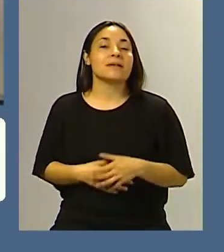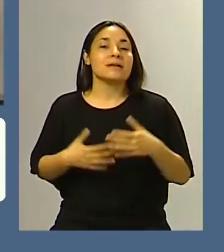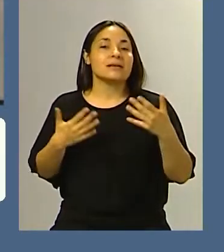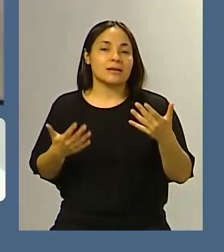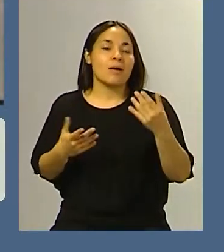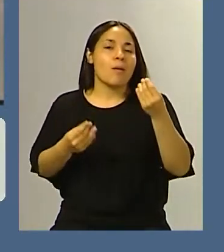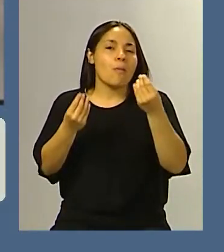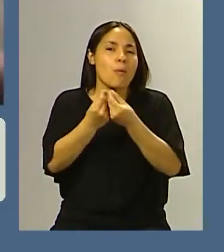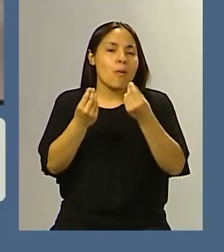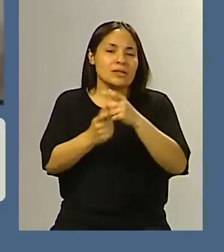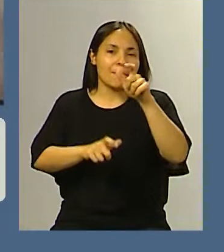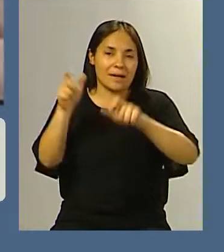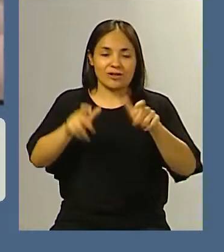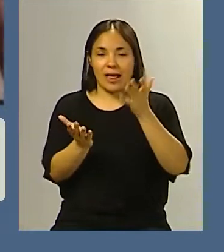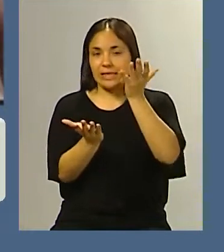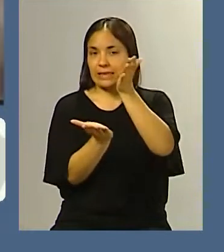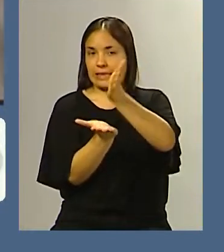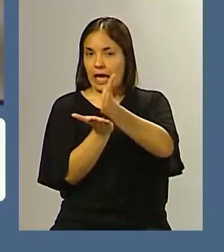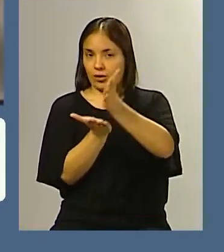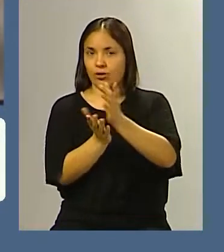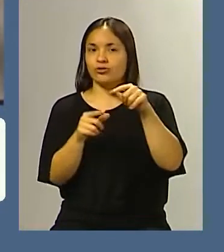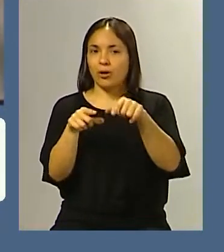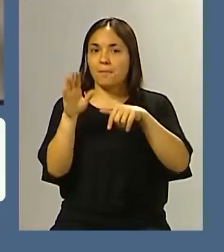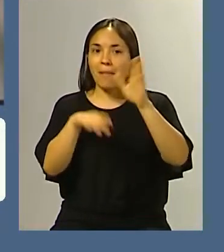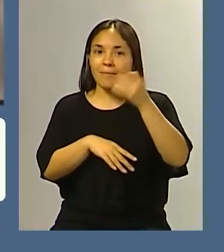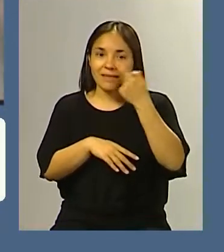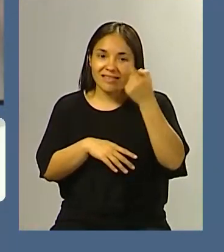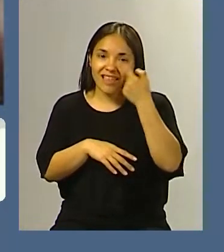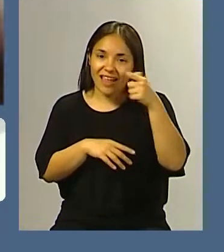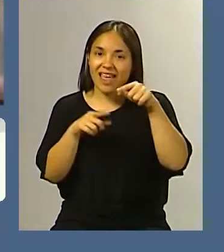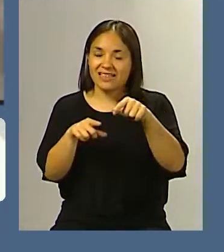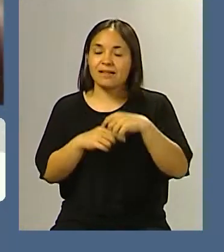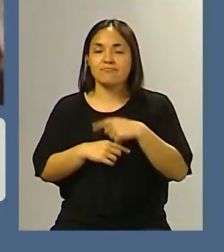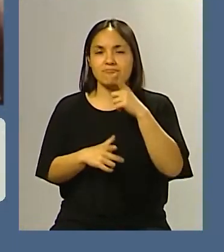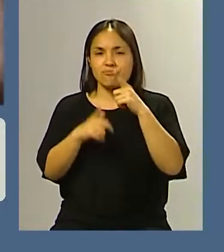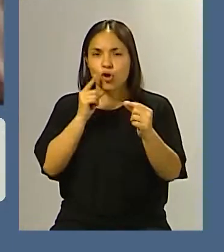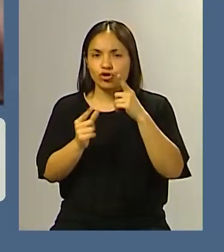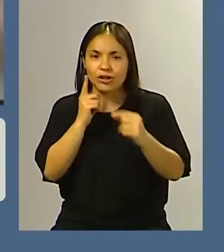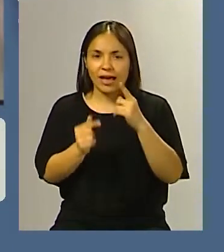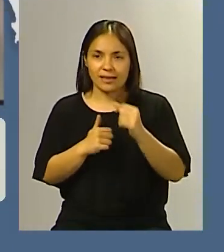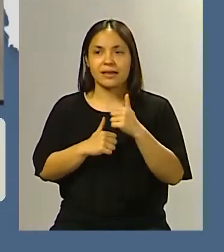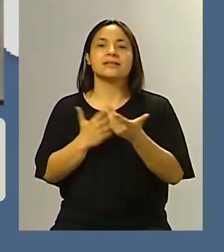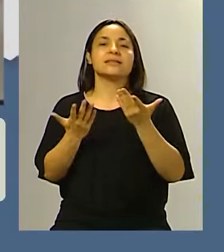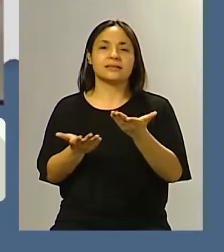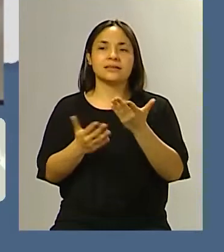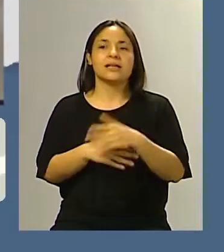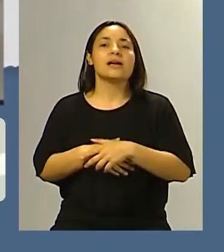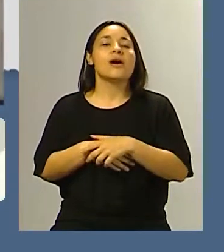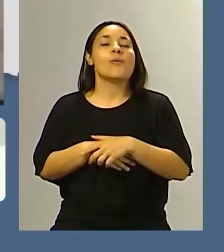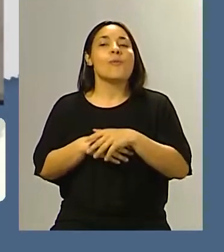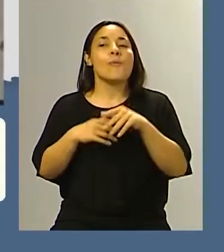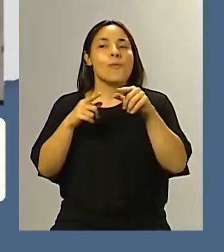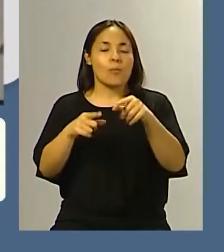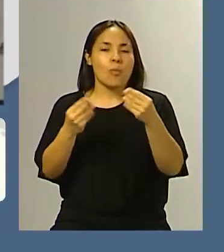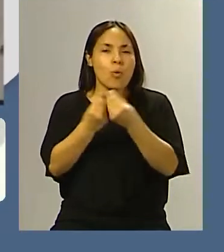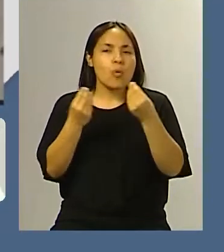Mucha gente, los del centro, que son los que me interesan a mí conversar siempre, tenían una gran queja que no tenían un candidato de centro. Es más,